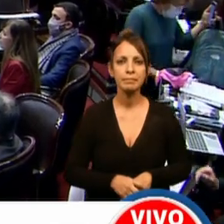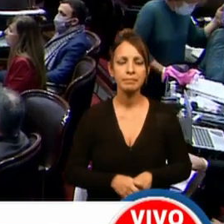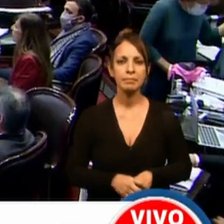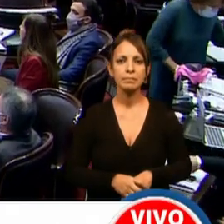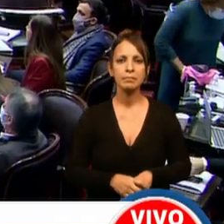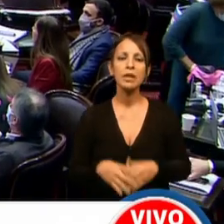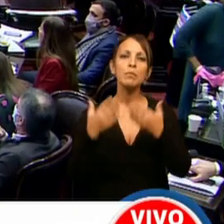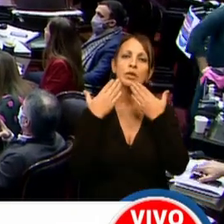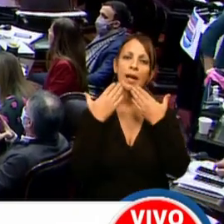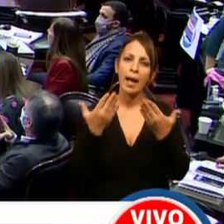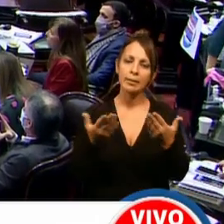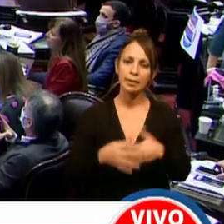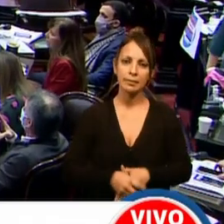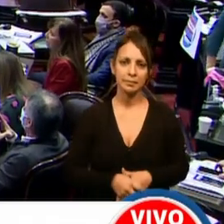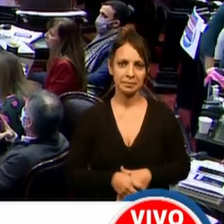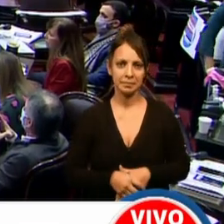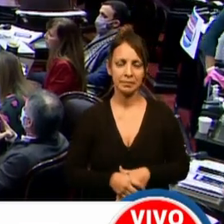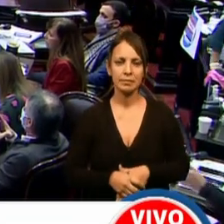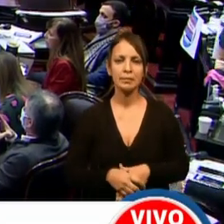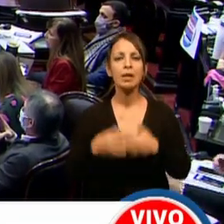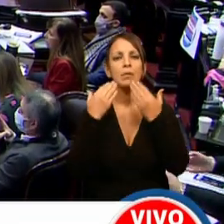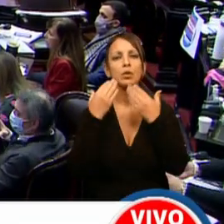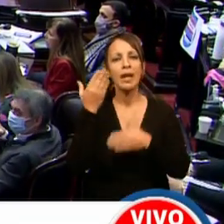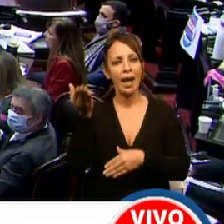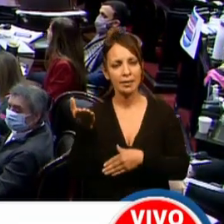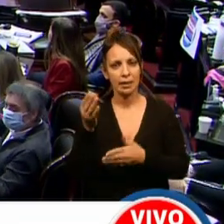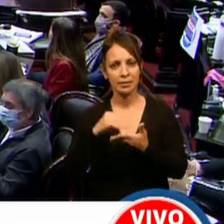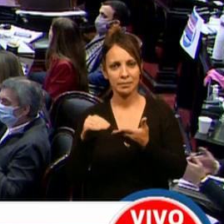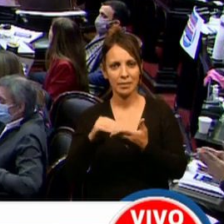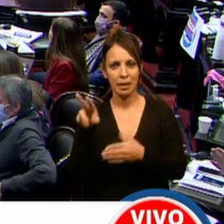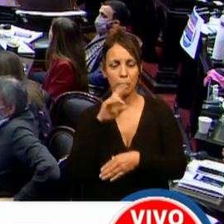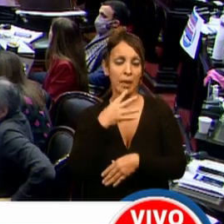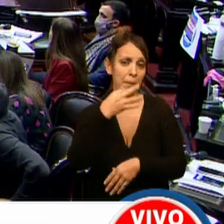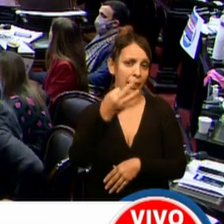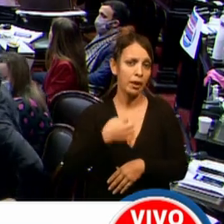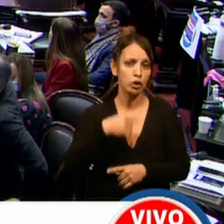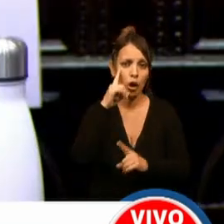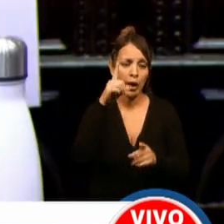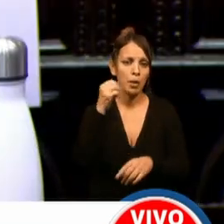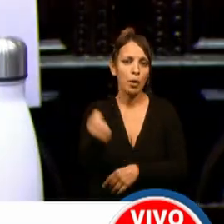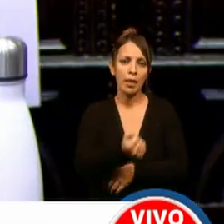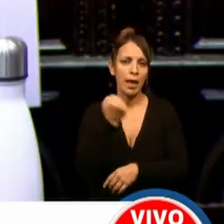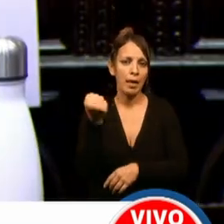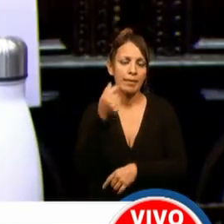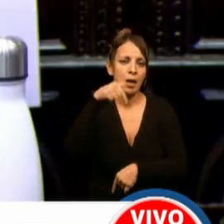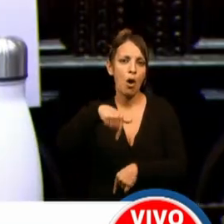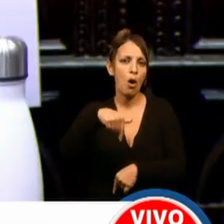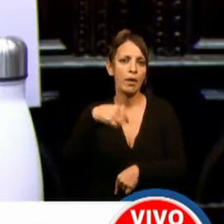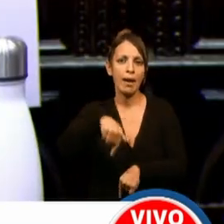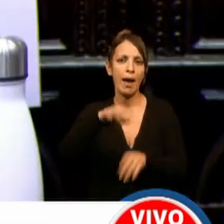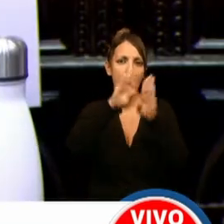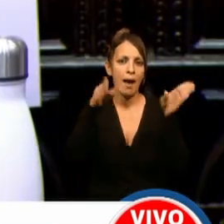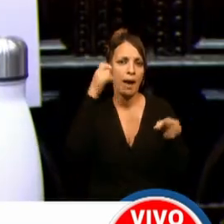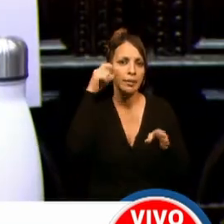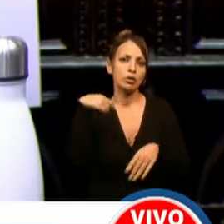muchas gracias presidente muchas gracias a diputada a ver nasa la verdad es que creo que es importante que hoy aquí en este